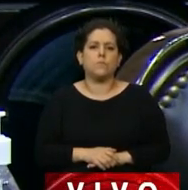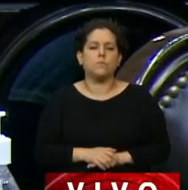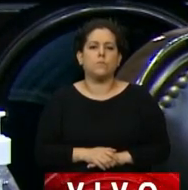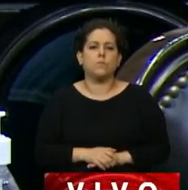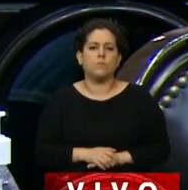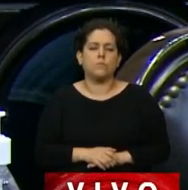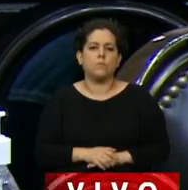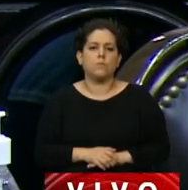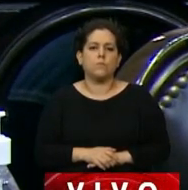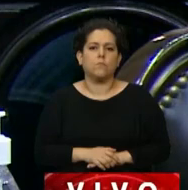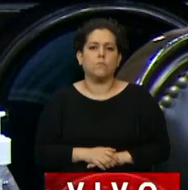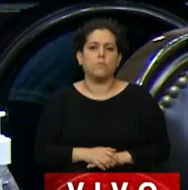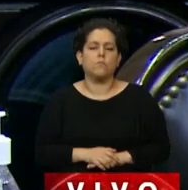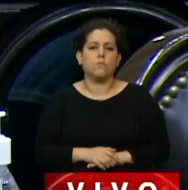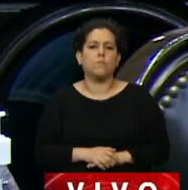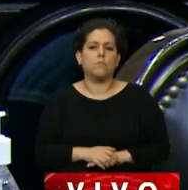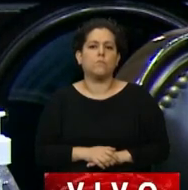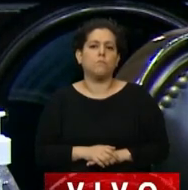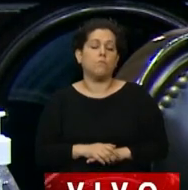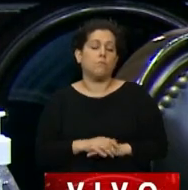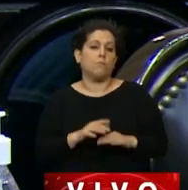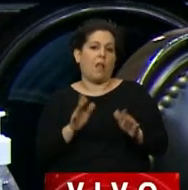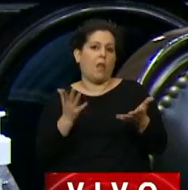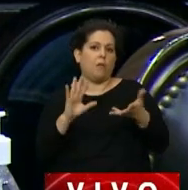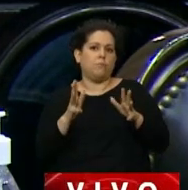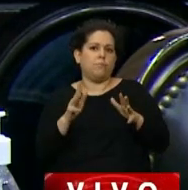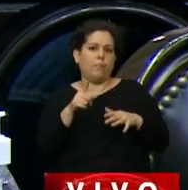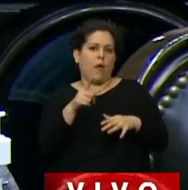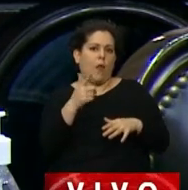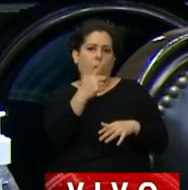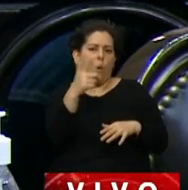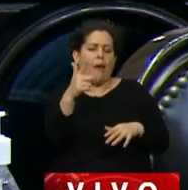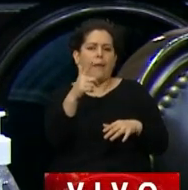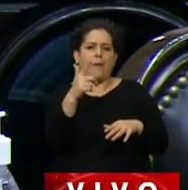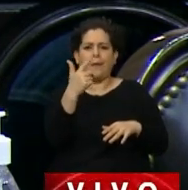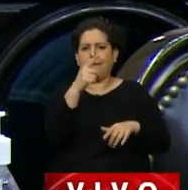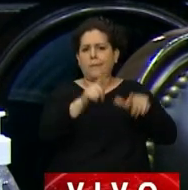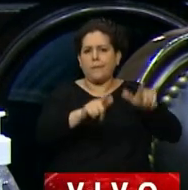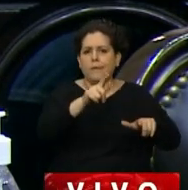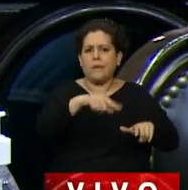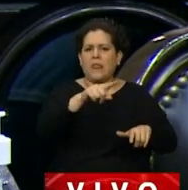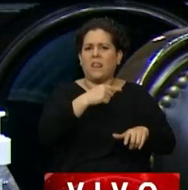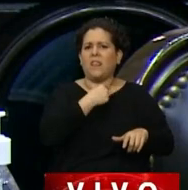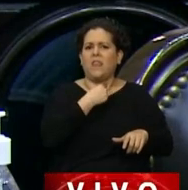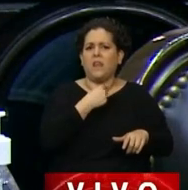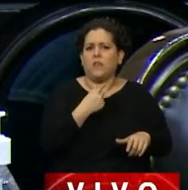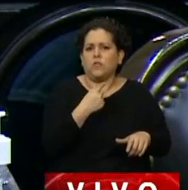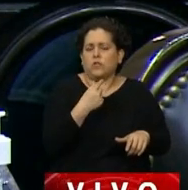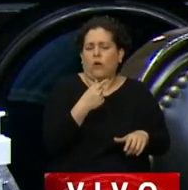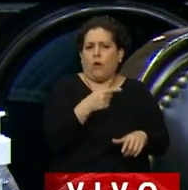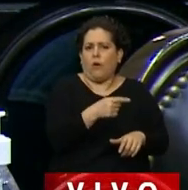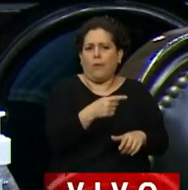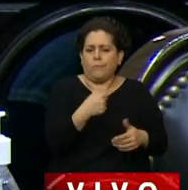No hay en la arena democrática actor político que no haya querido